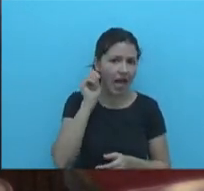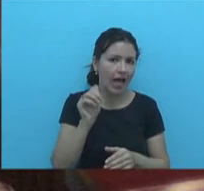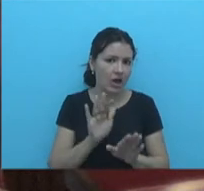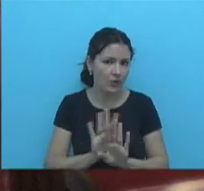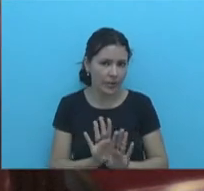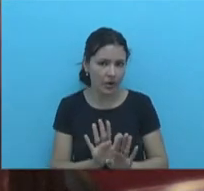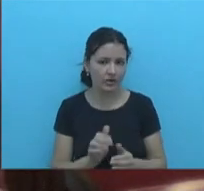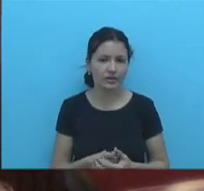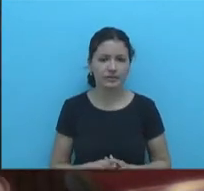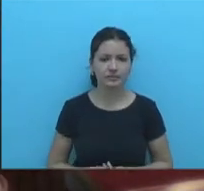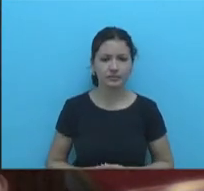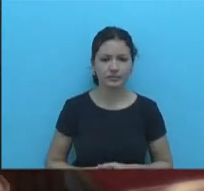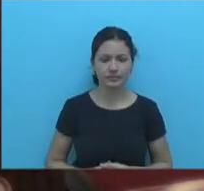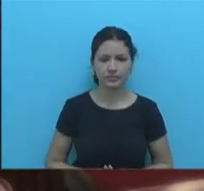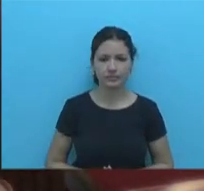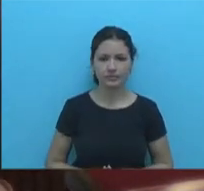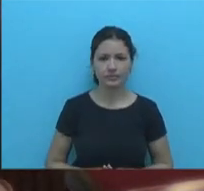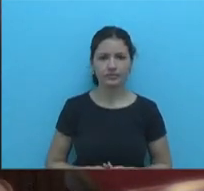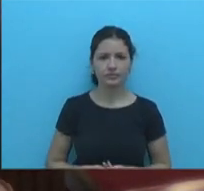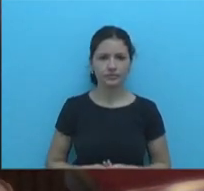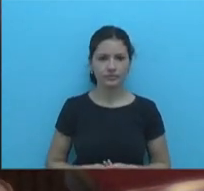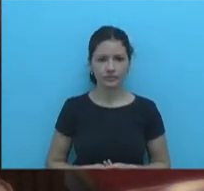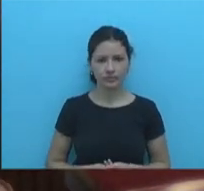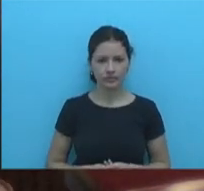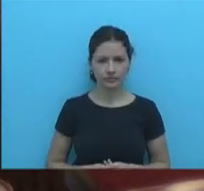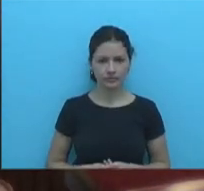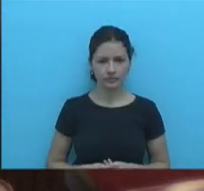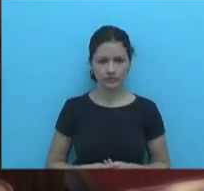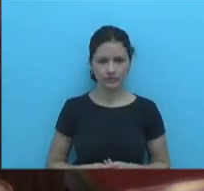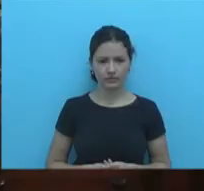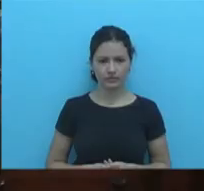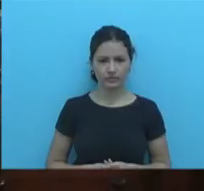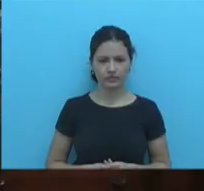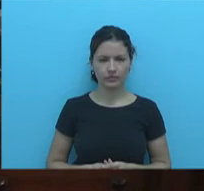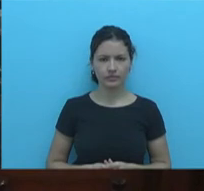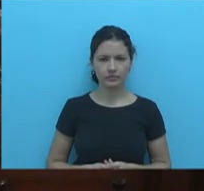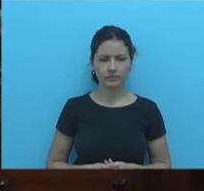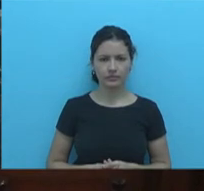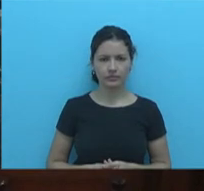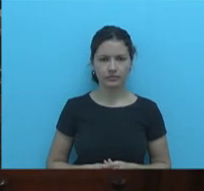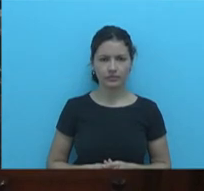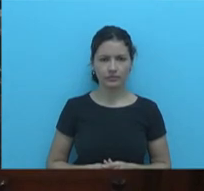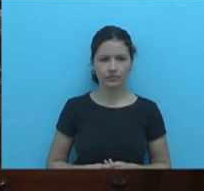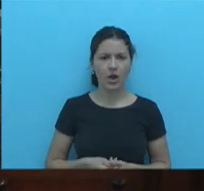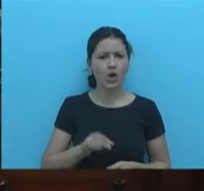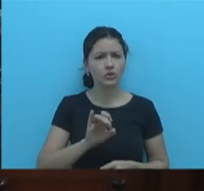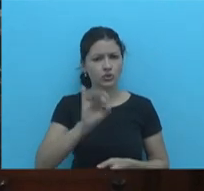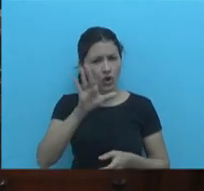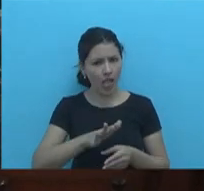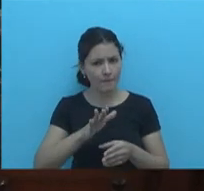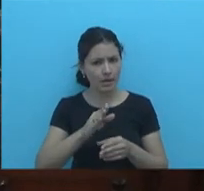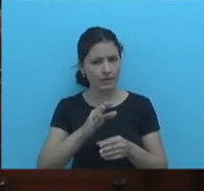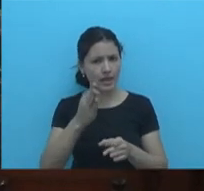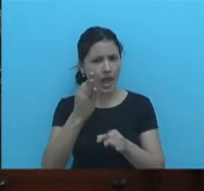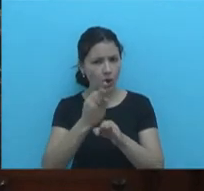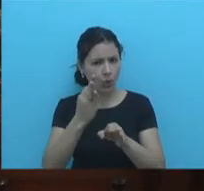personas que ya son mayores. Y se utilizaría el espacio para realizar los